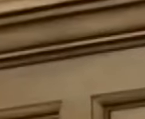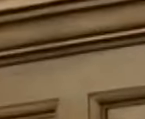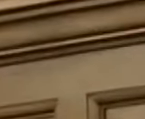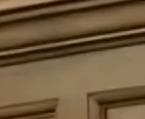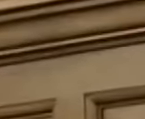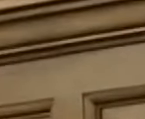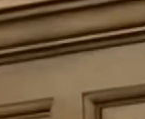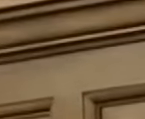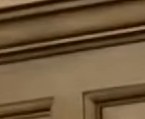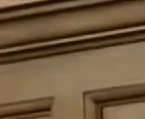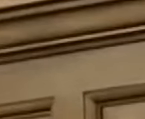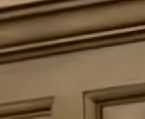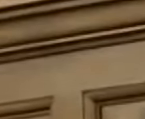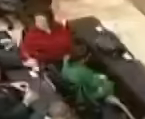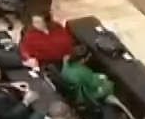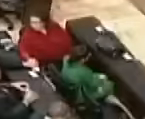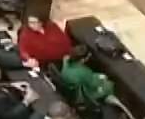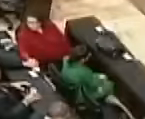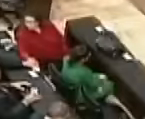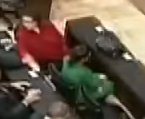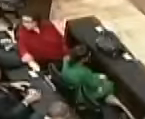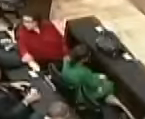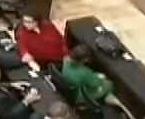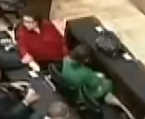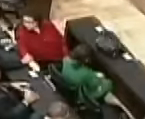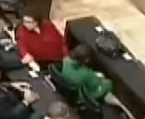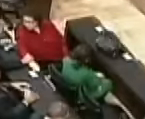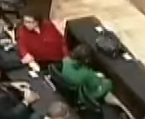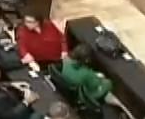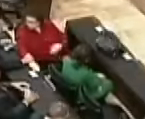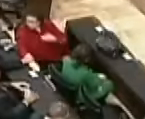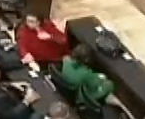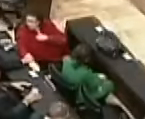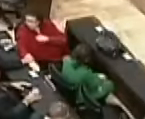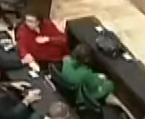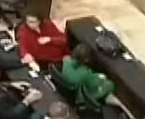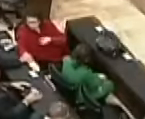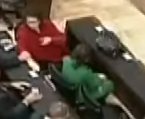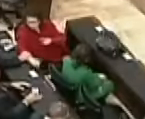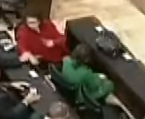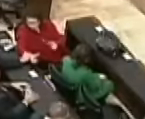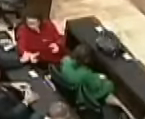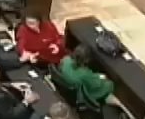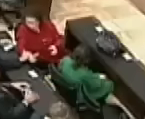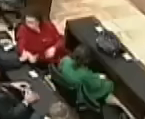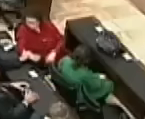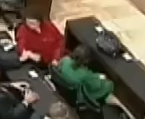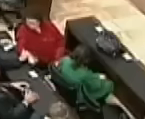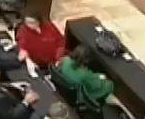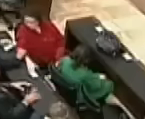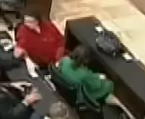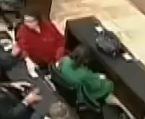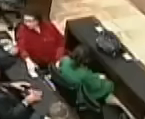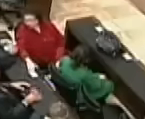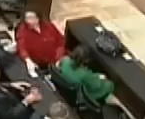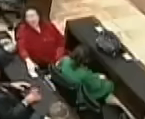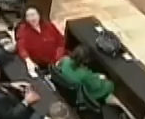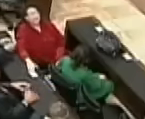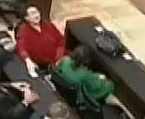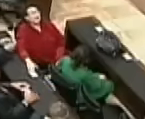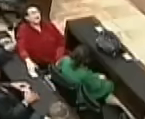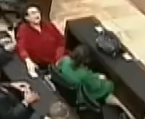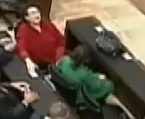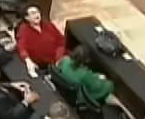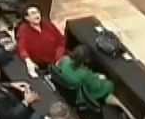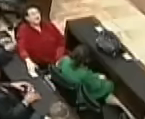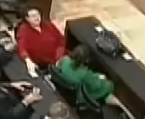a 2025. Más de 70 leyes han sido aprobadas desde acá, desde el hemiciclo de sesiones del Parlamento venezolano, leyes que también se han llevado a